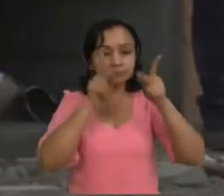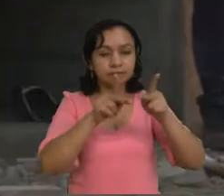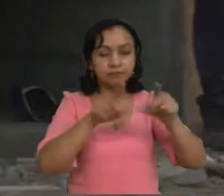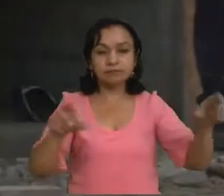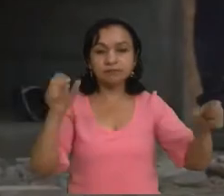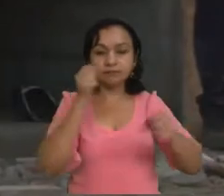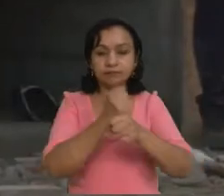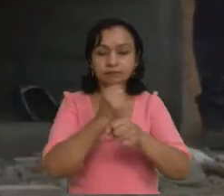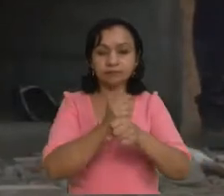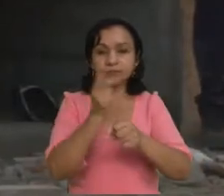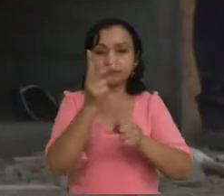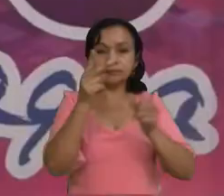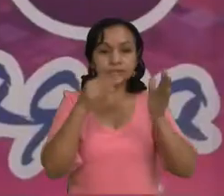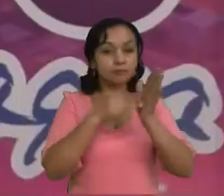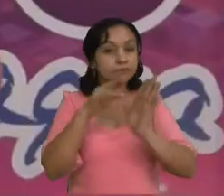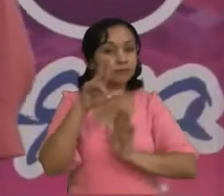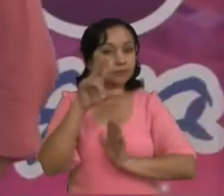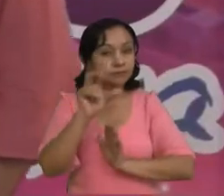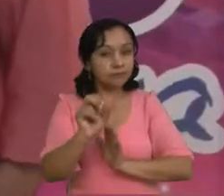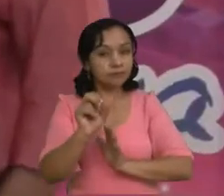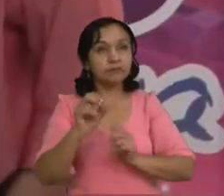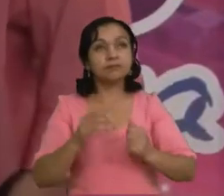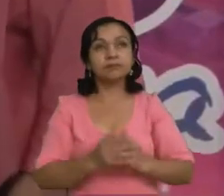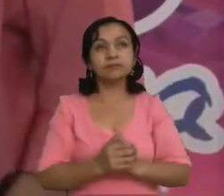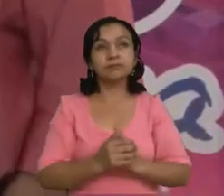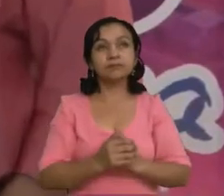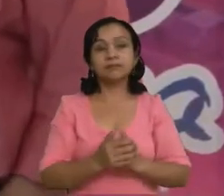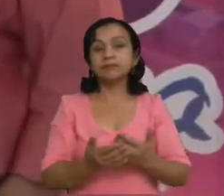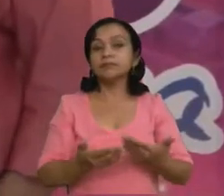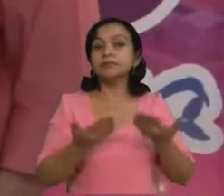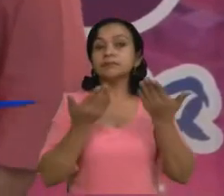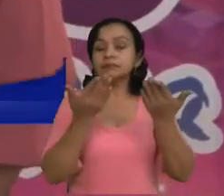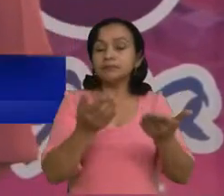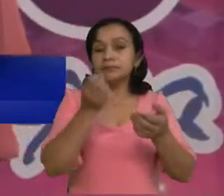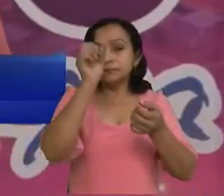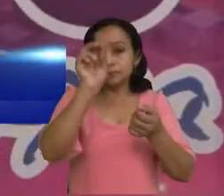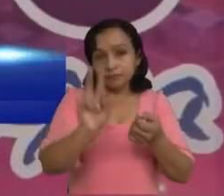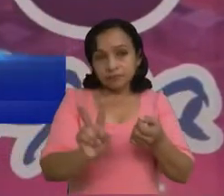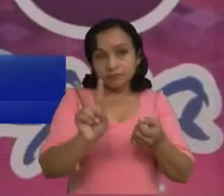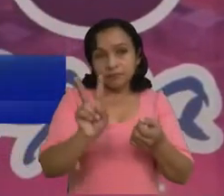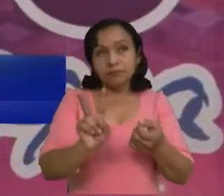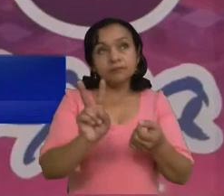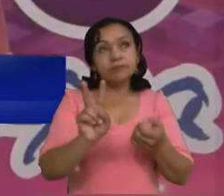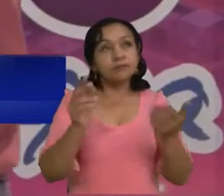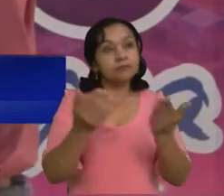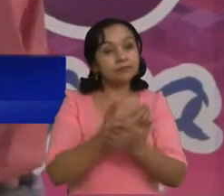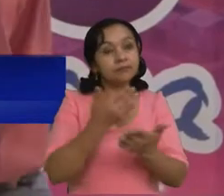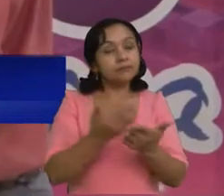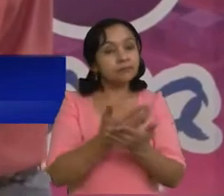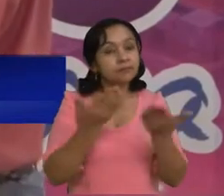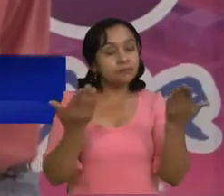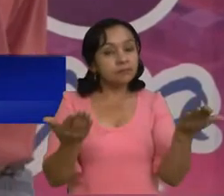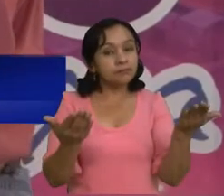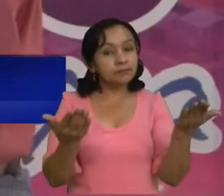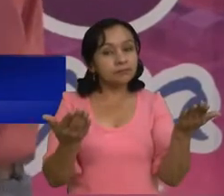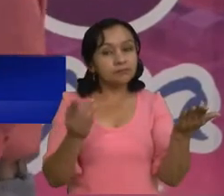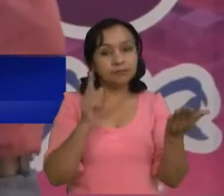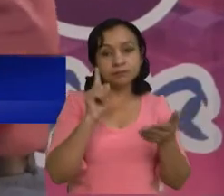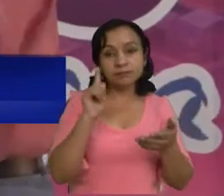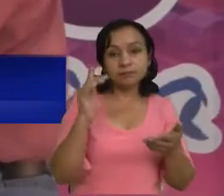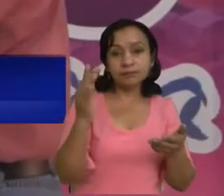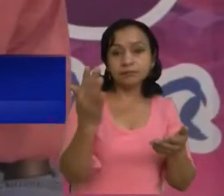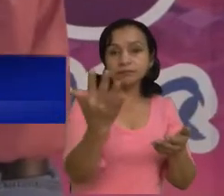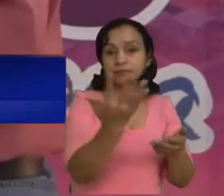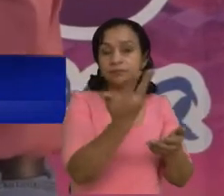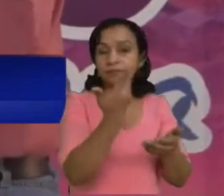Trabajo 2020. Y vamos a presentar una segunda alternativa para todo lo que tiene...